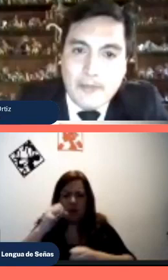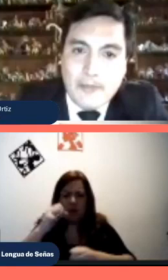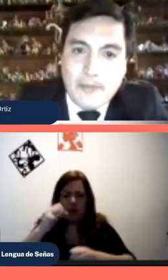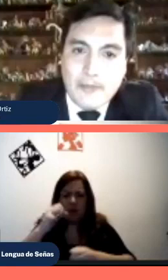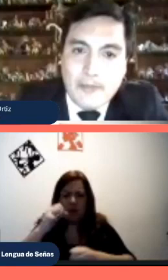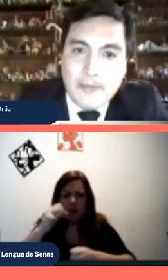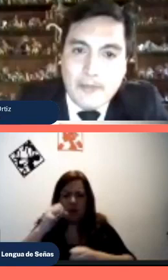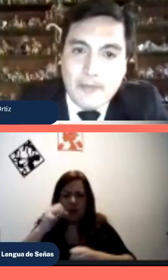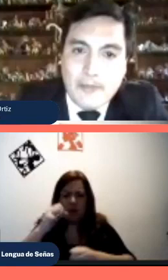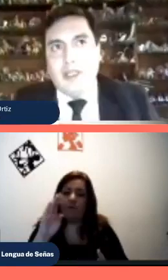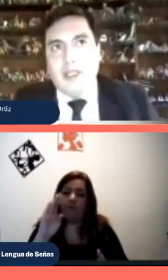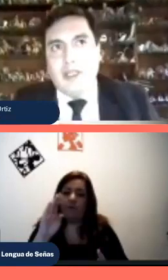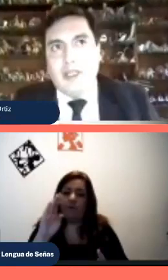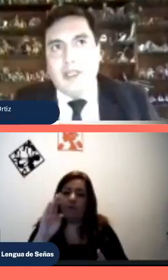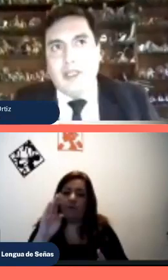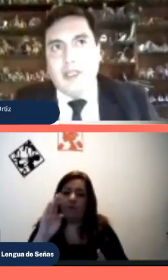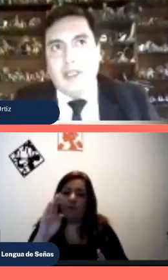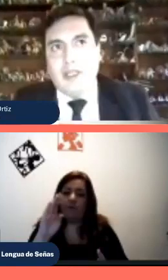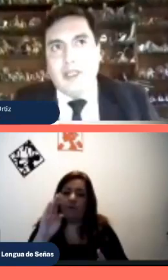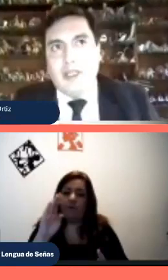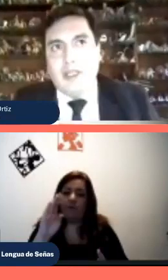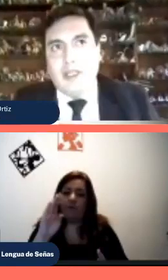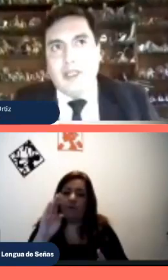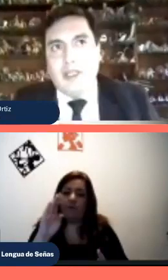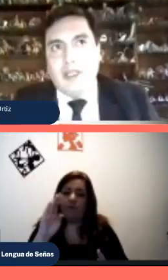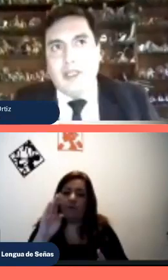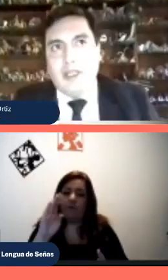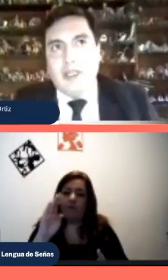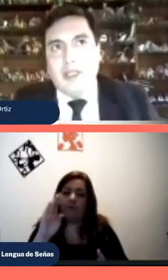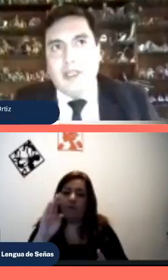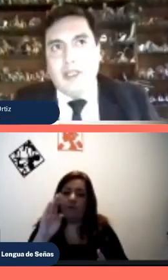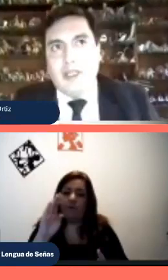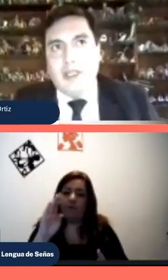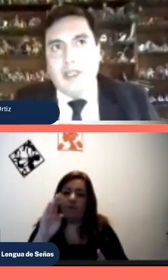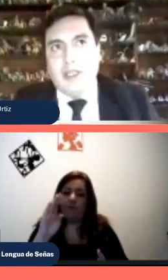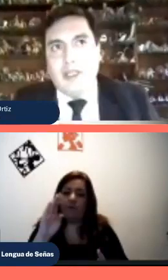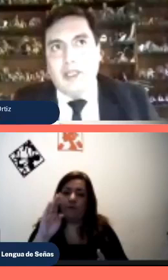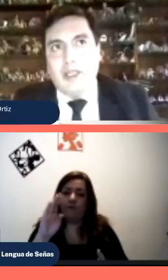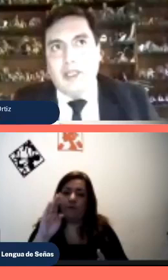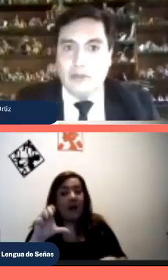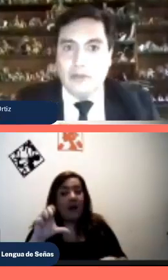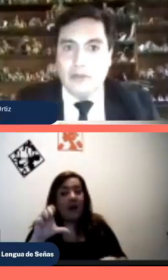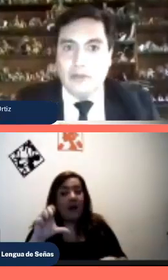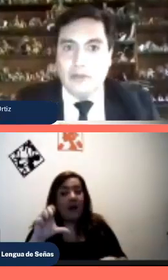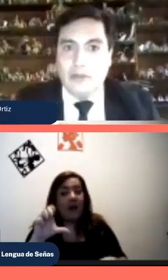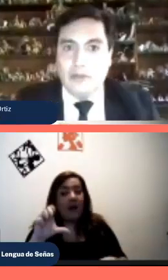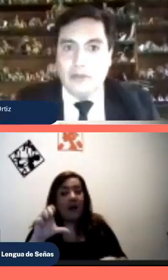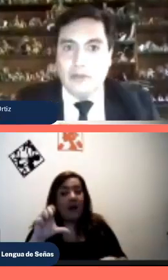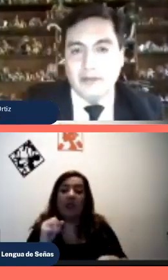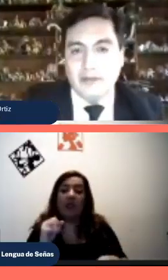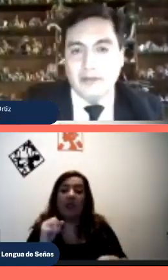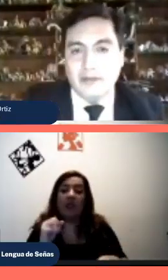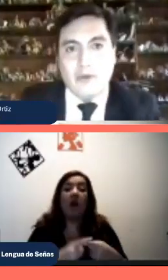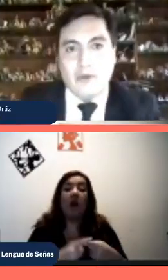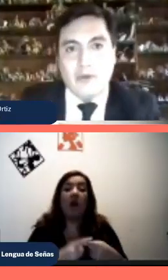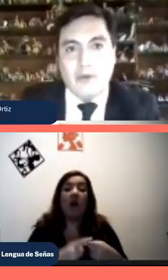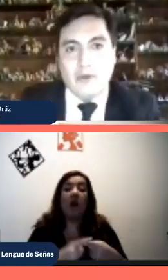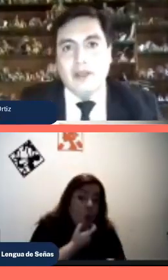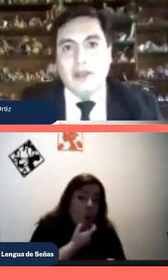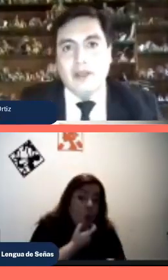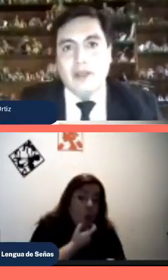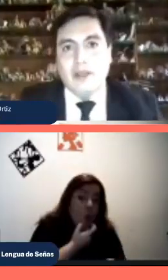Entonces, como les dije, la paleontología estudia huesos, que son lo que ya vimos, estudia huellas y estudia